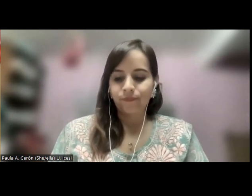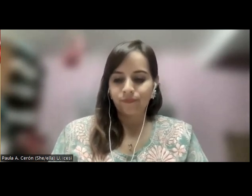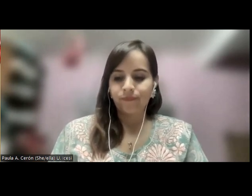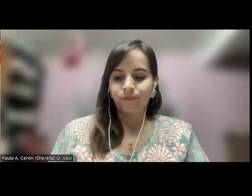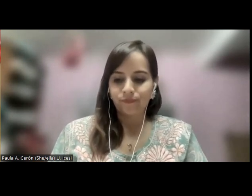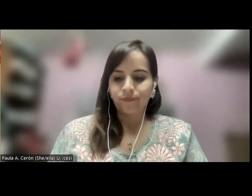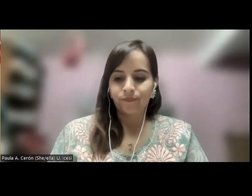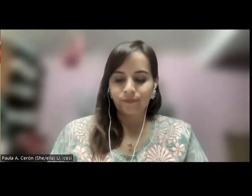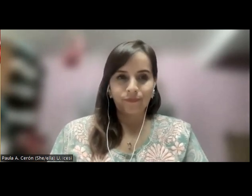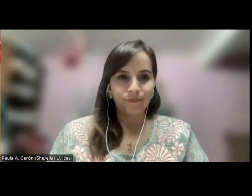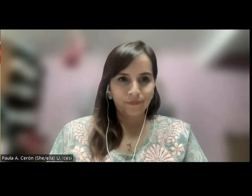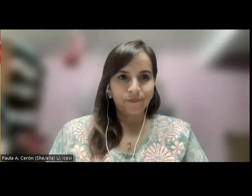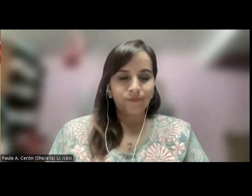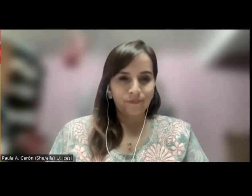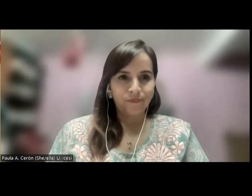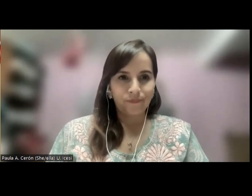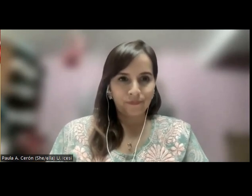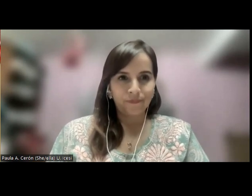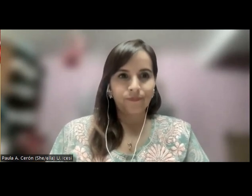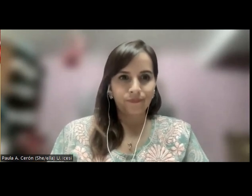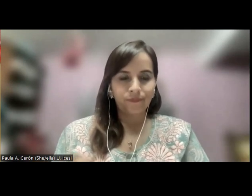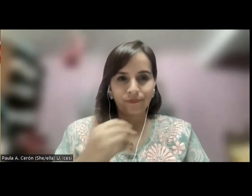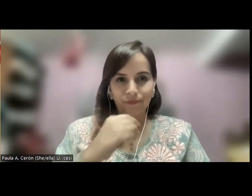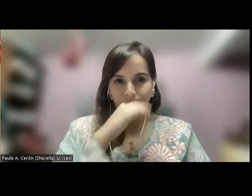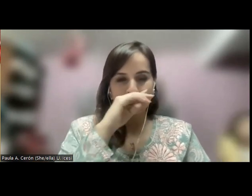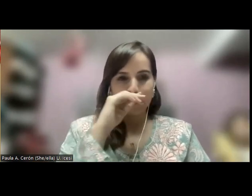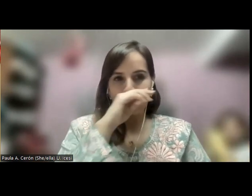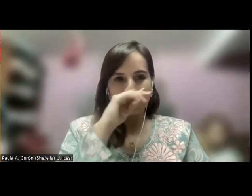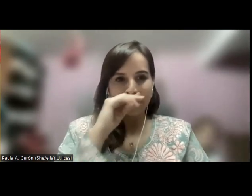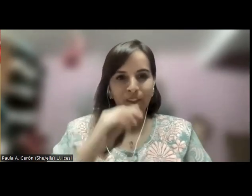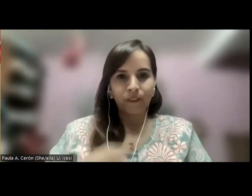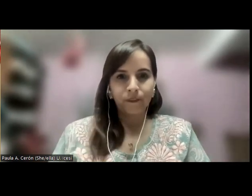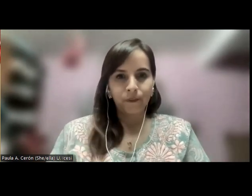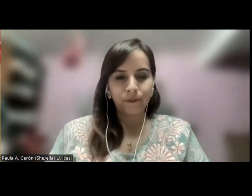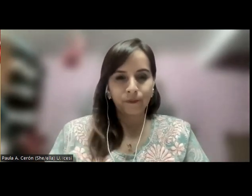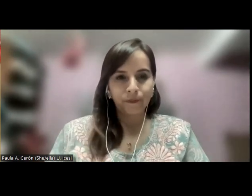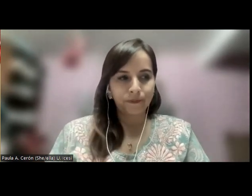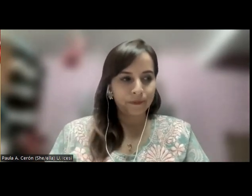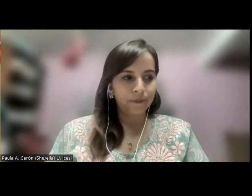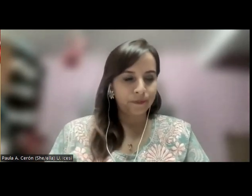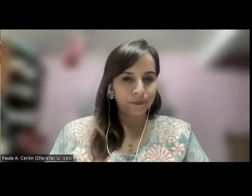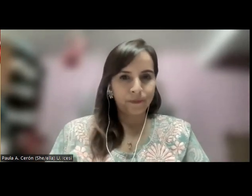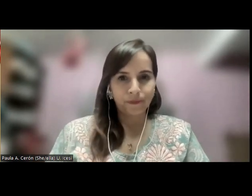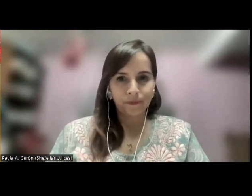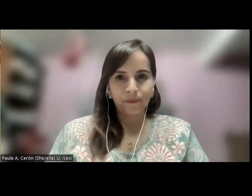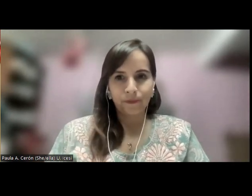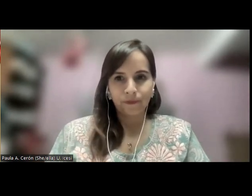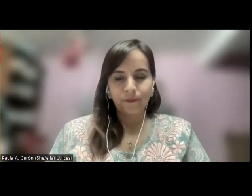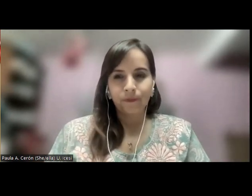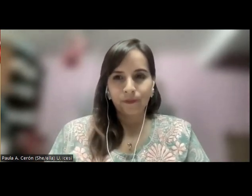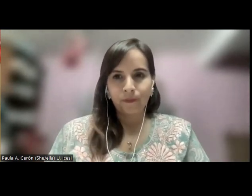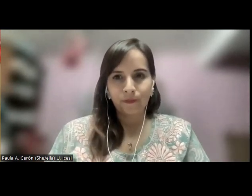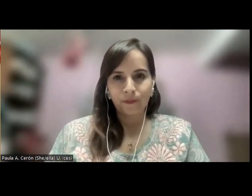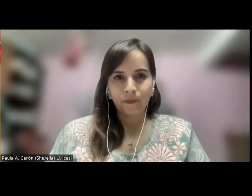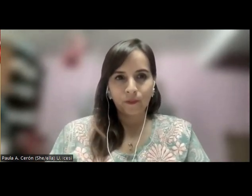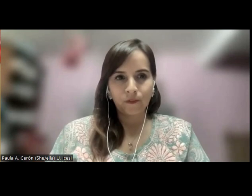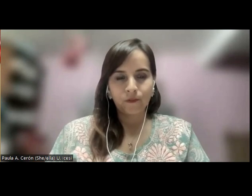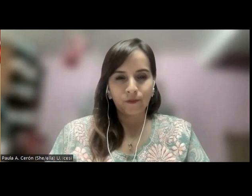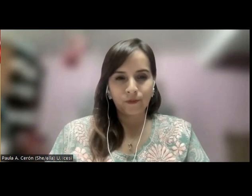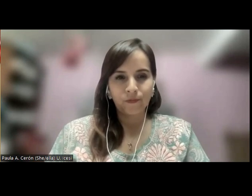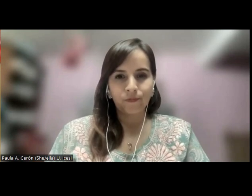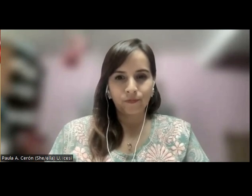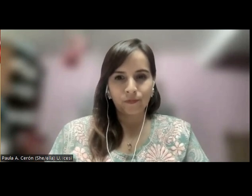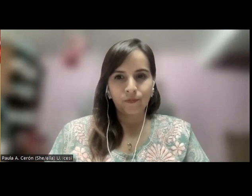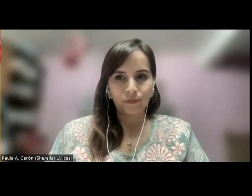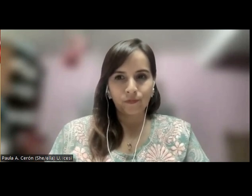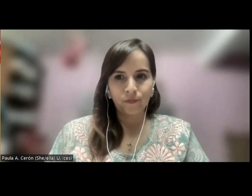torno a la construcción de la cohesión social y eso es muy importante para un país